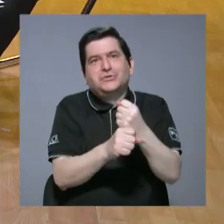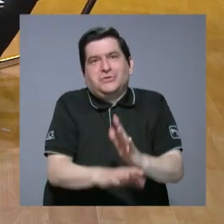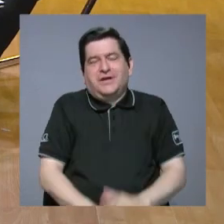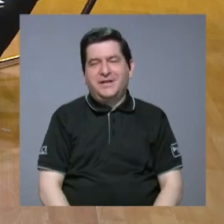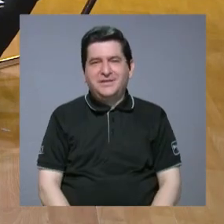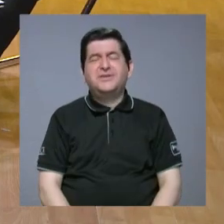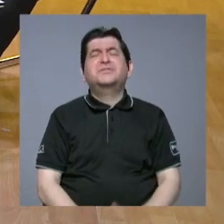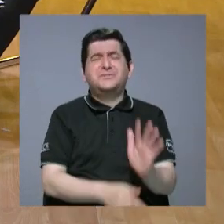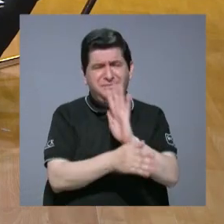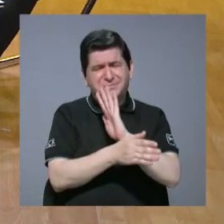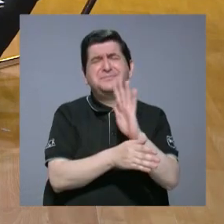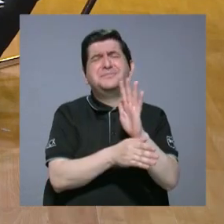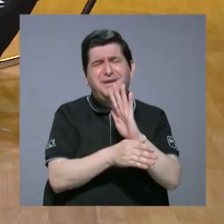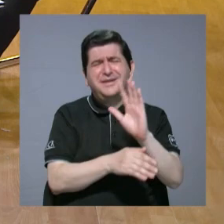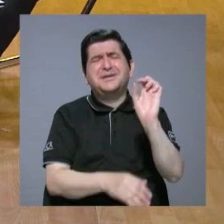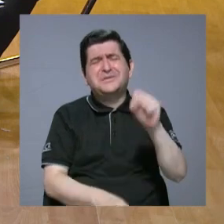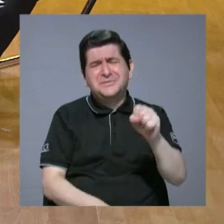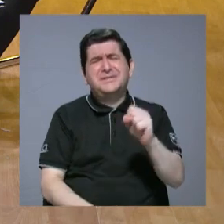es una película,